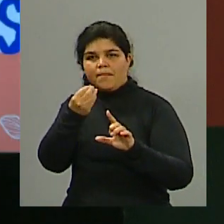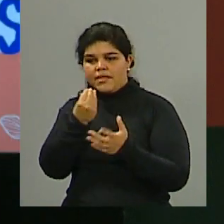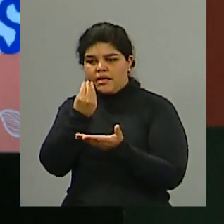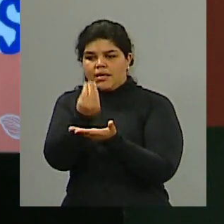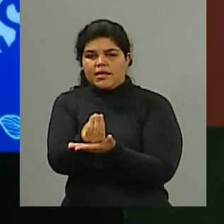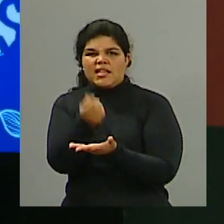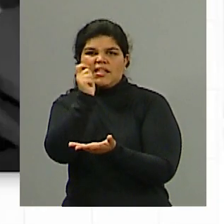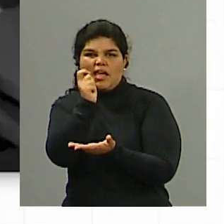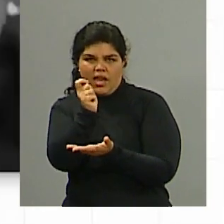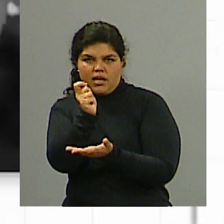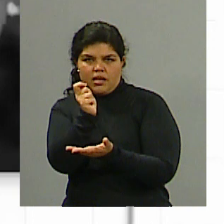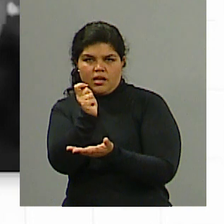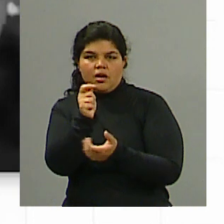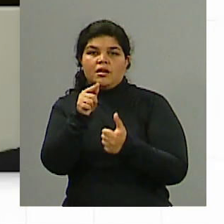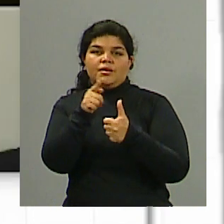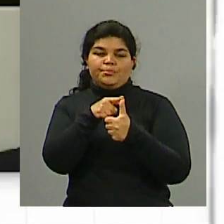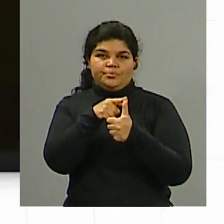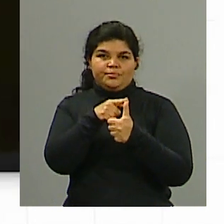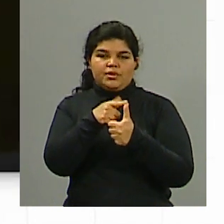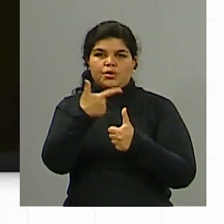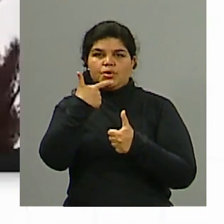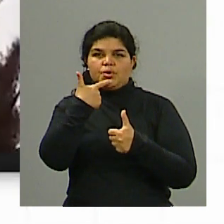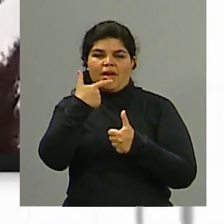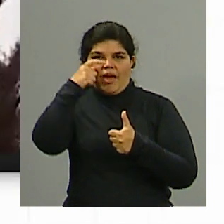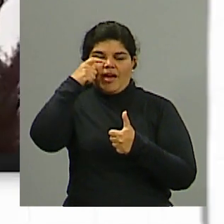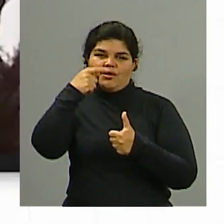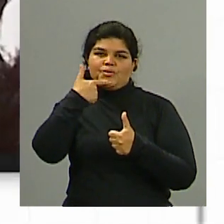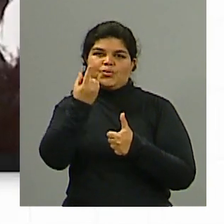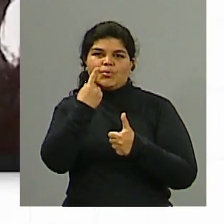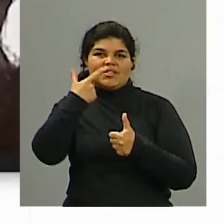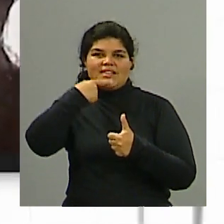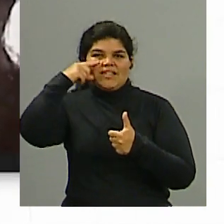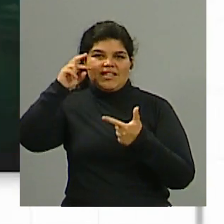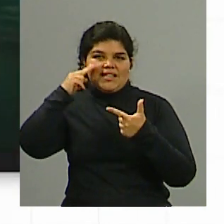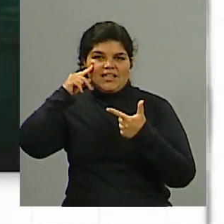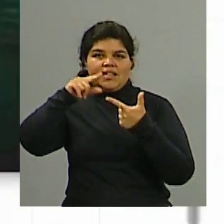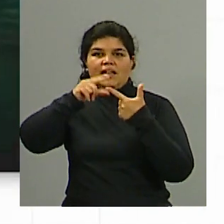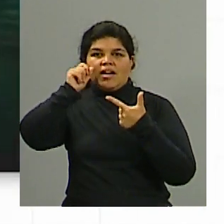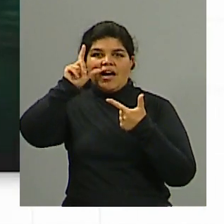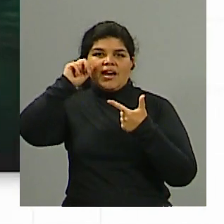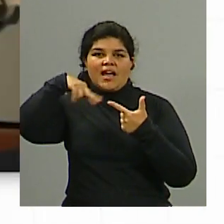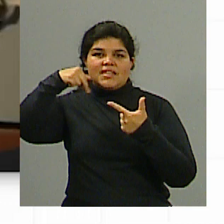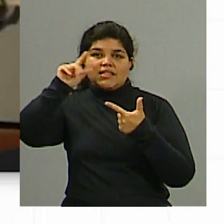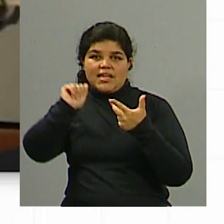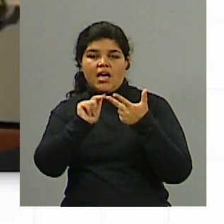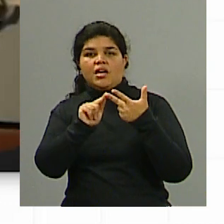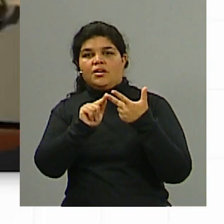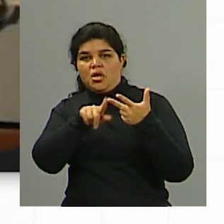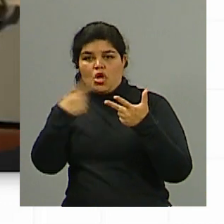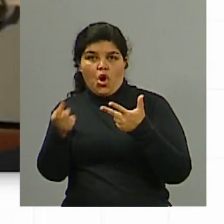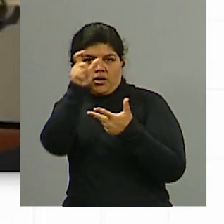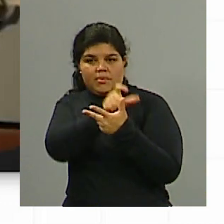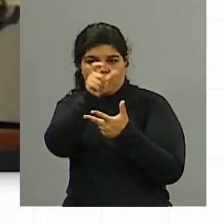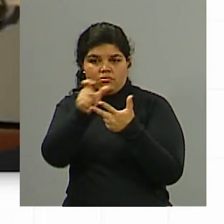quiénes eran, Enrique Susini, Luis Romero Carranza, César José Rico y Miguel Mujica. Enrique Susini era